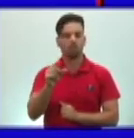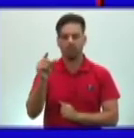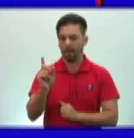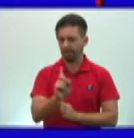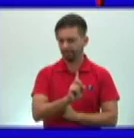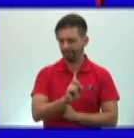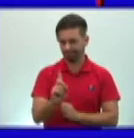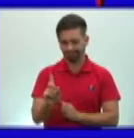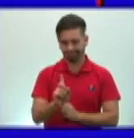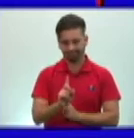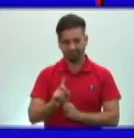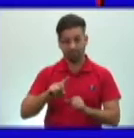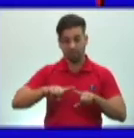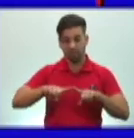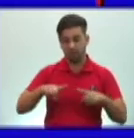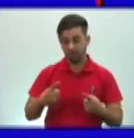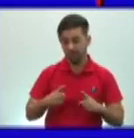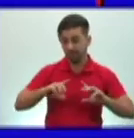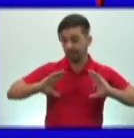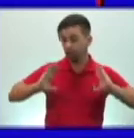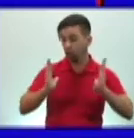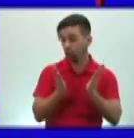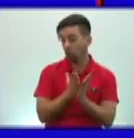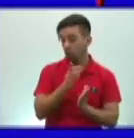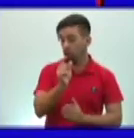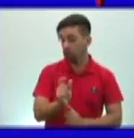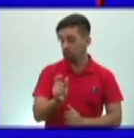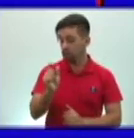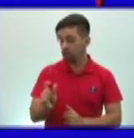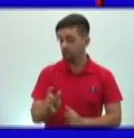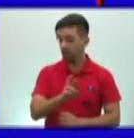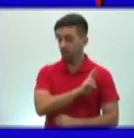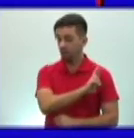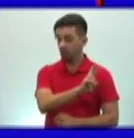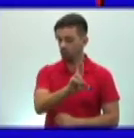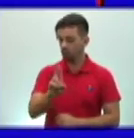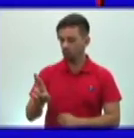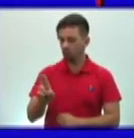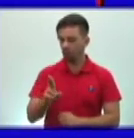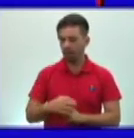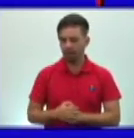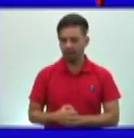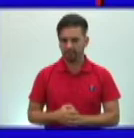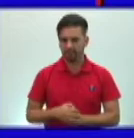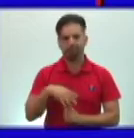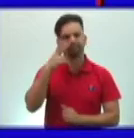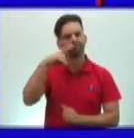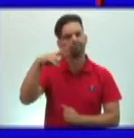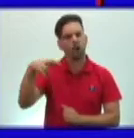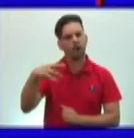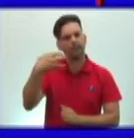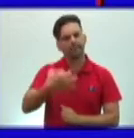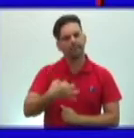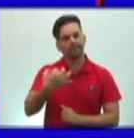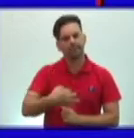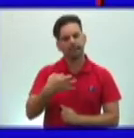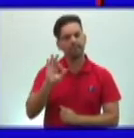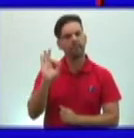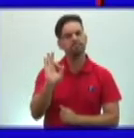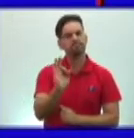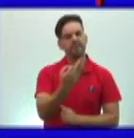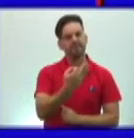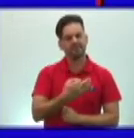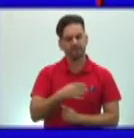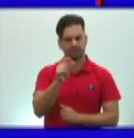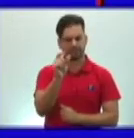Porque todos los revolucionarios que han militado en las filas del materialismo buscaron siempre la perfección del ideal